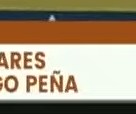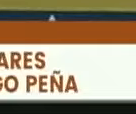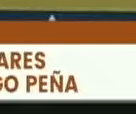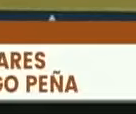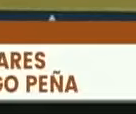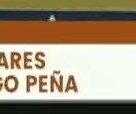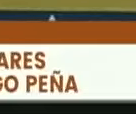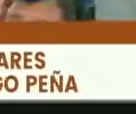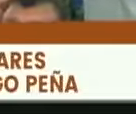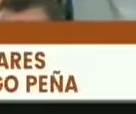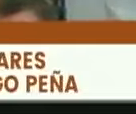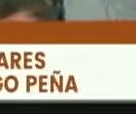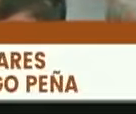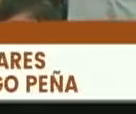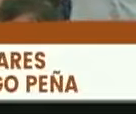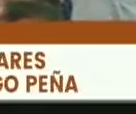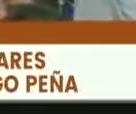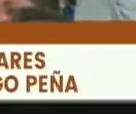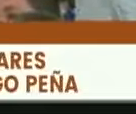jefes de VCH del partido aquí?